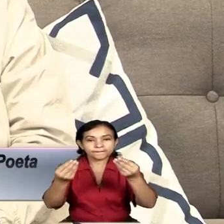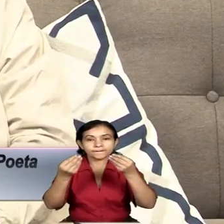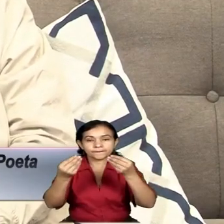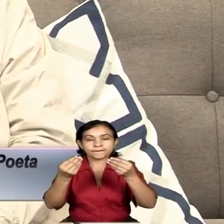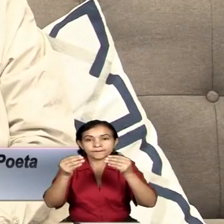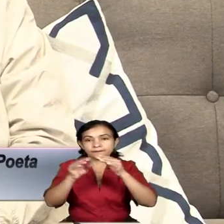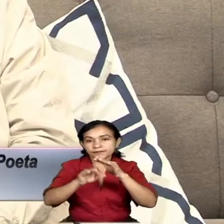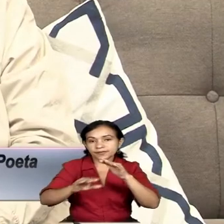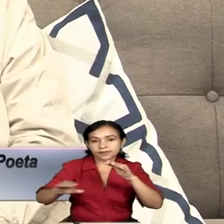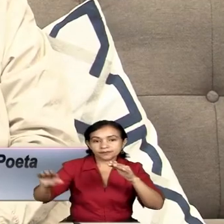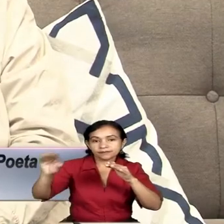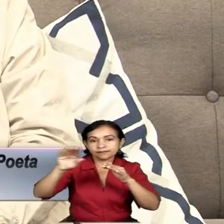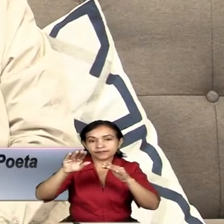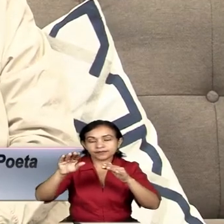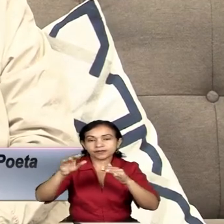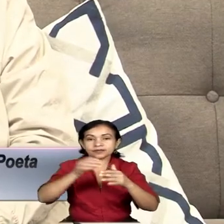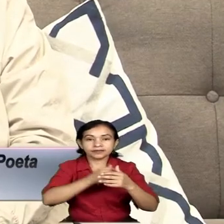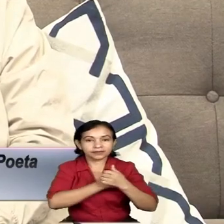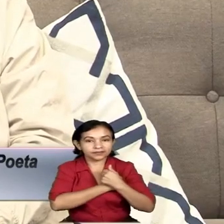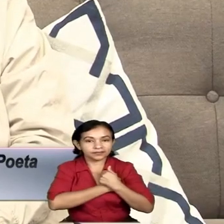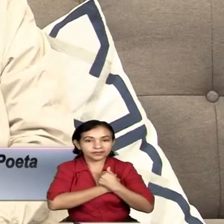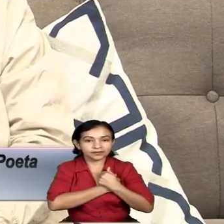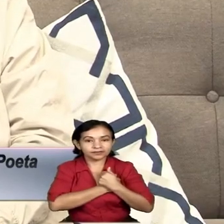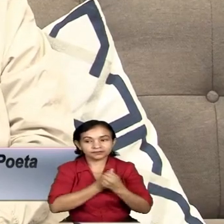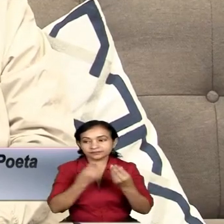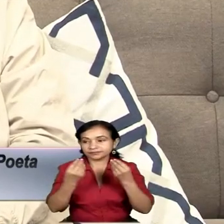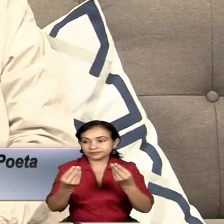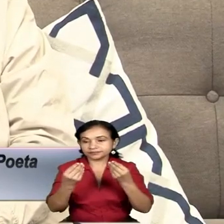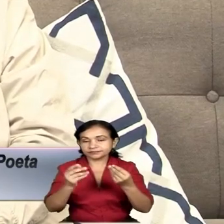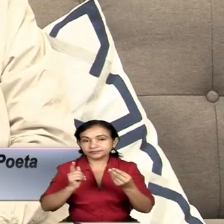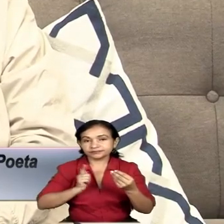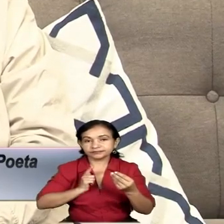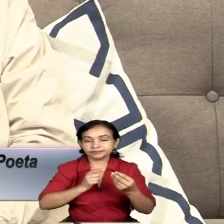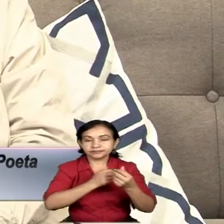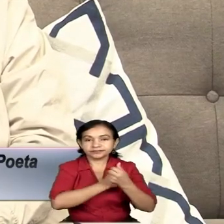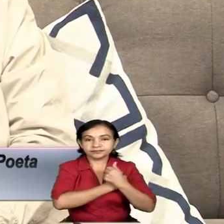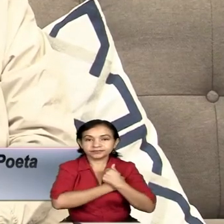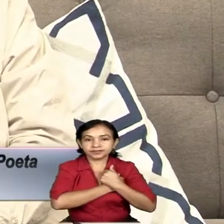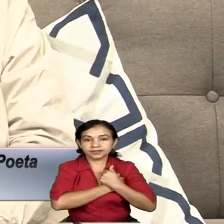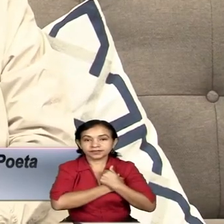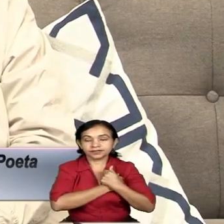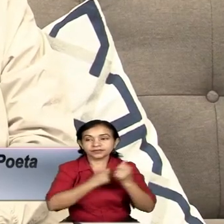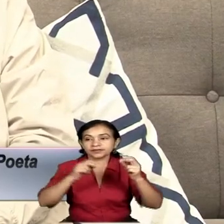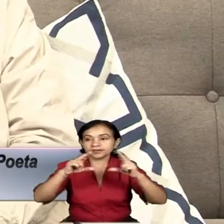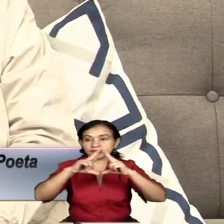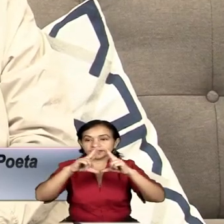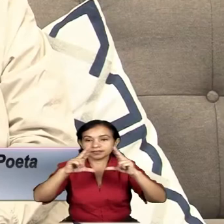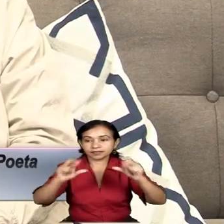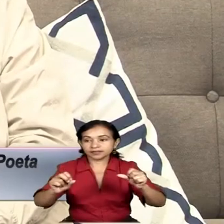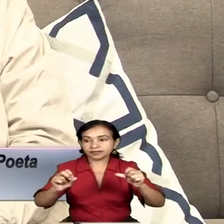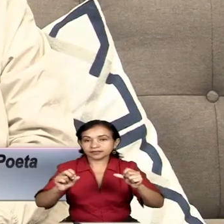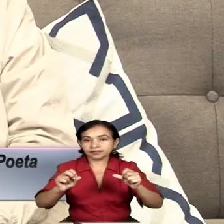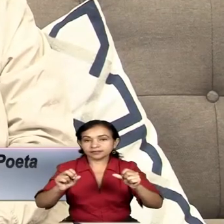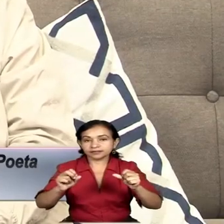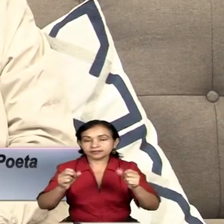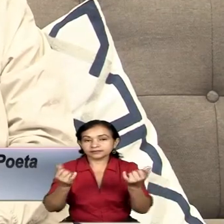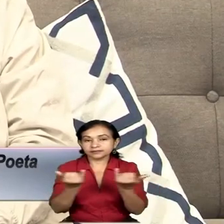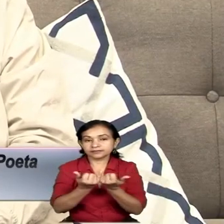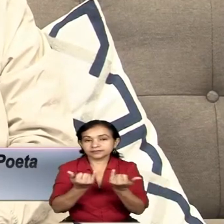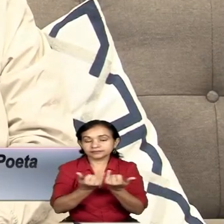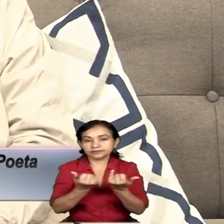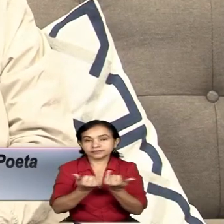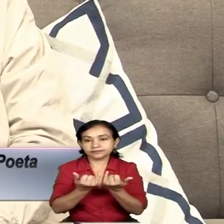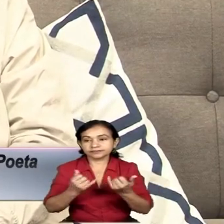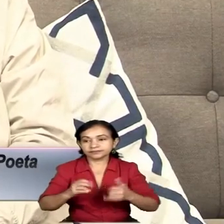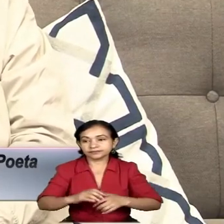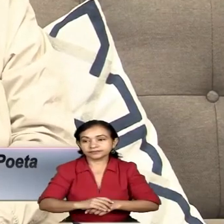sobre todo de amor patrio, de amor a Nicaragua, a los y las nicaragüenses.